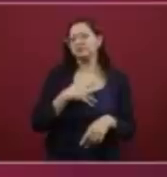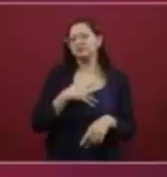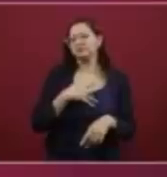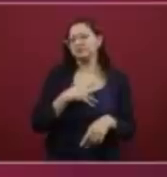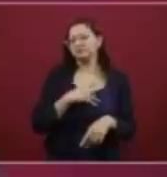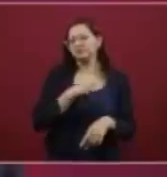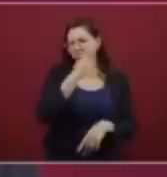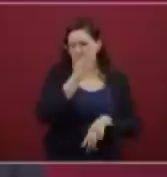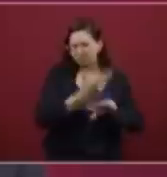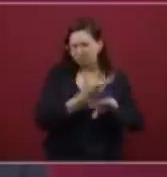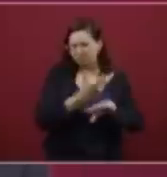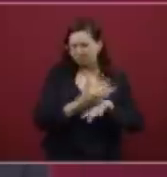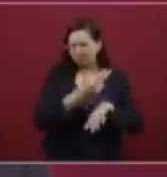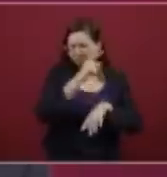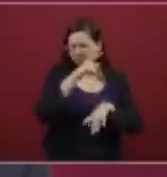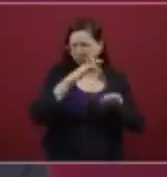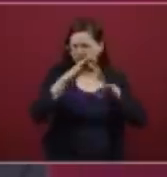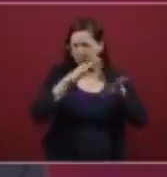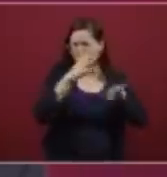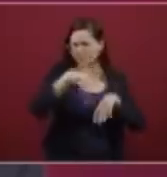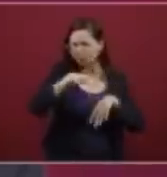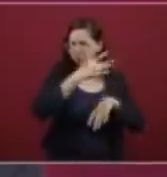buscando trabajo en Estados Unidos.